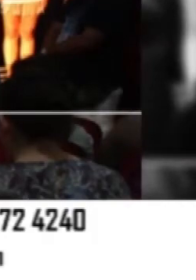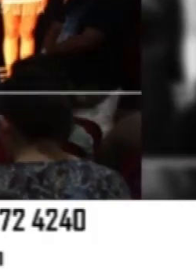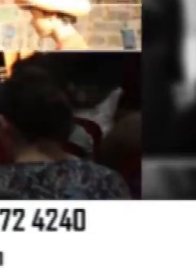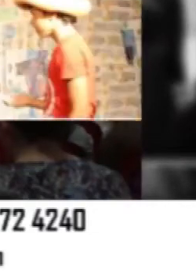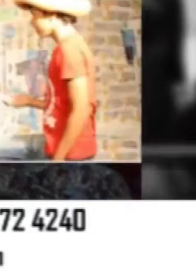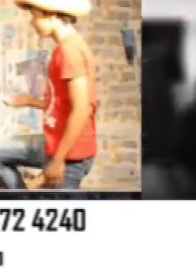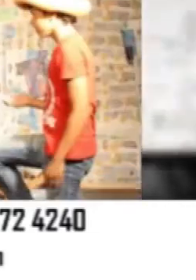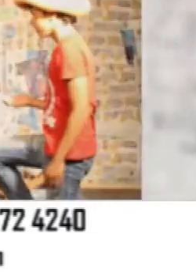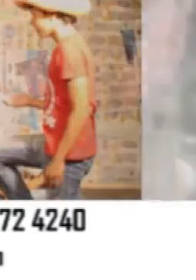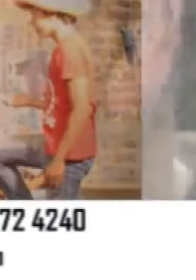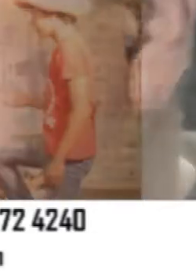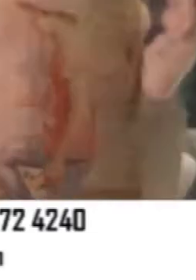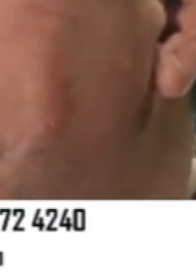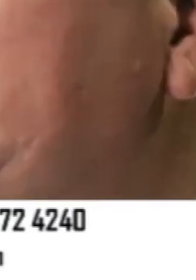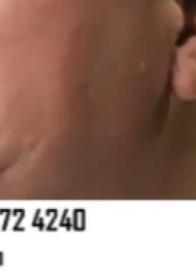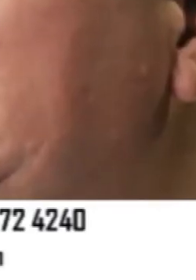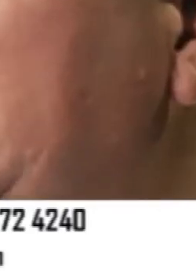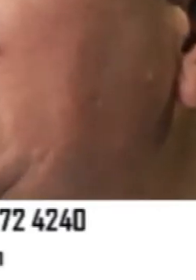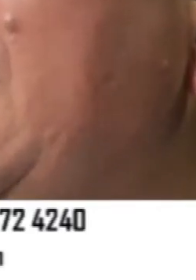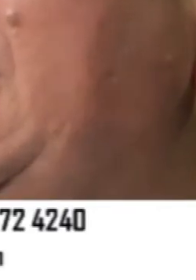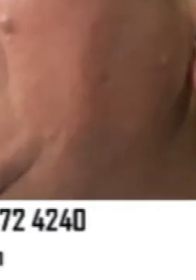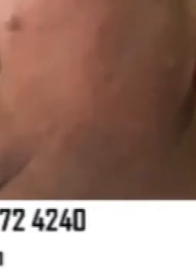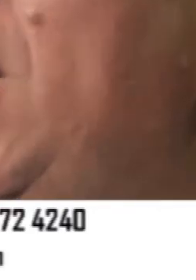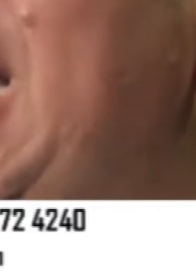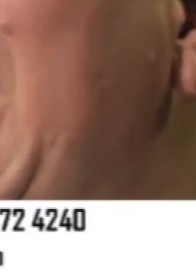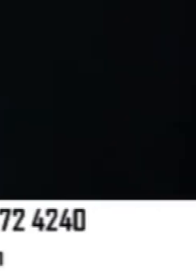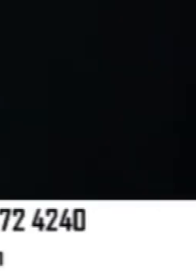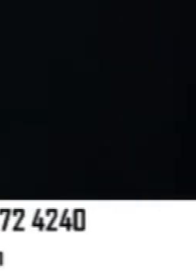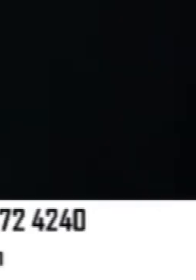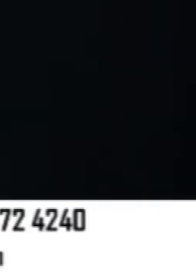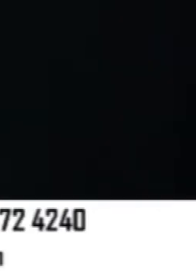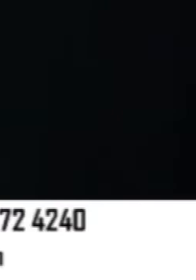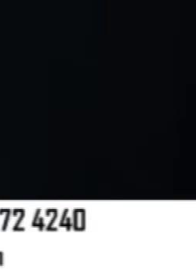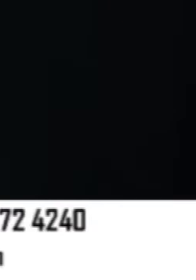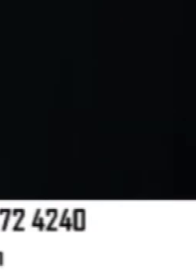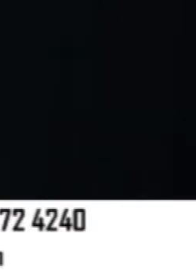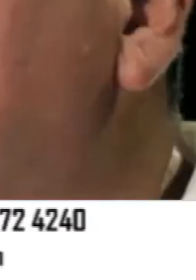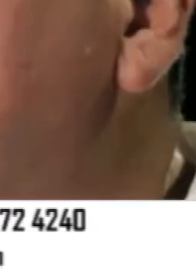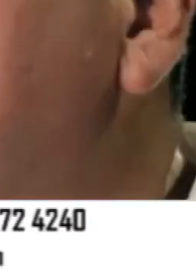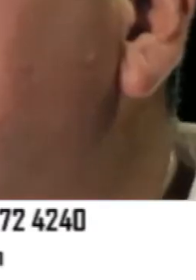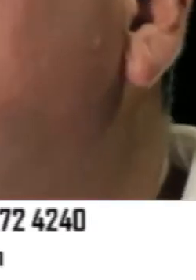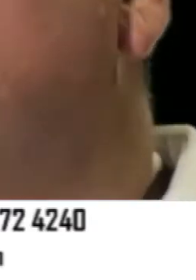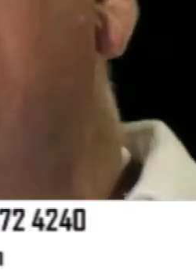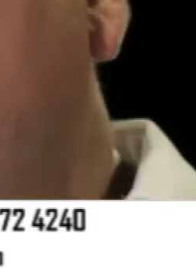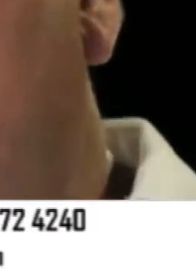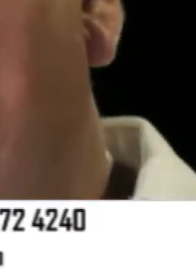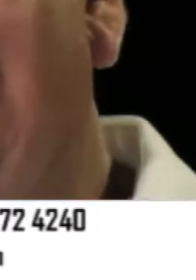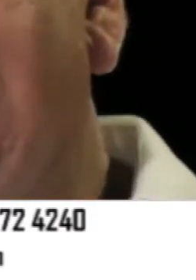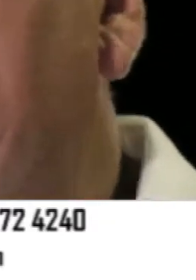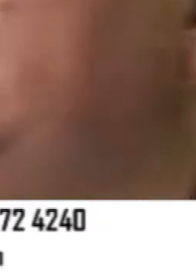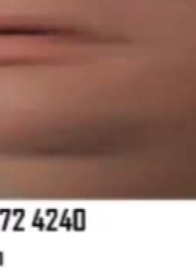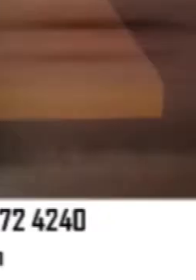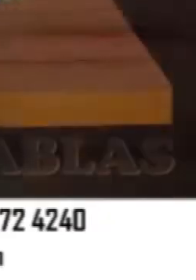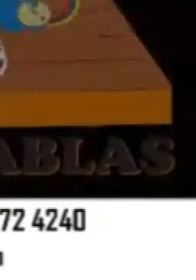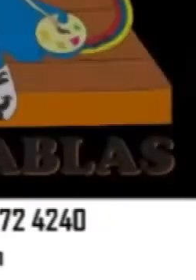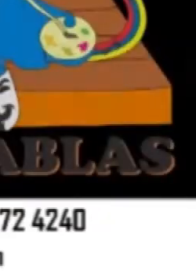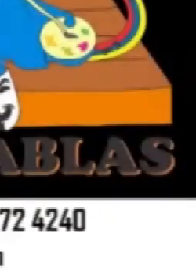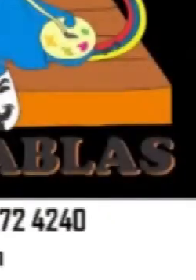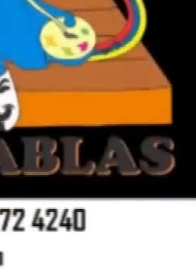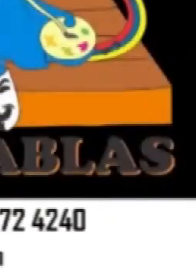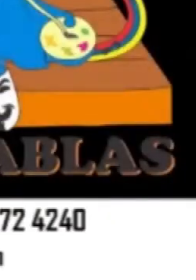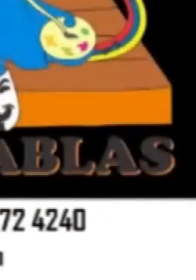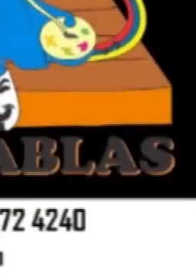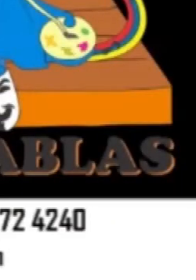creando personajes, propuestas artísticas que ayuden al crecimiento y fortalecimiento de su empresa.